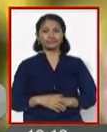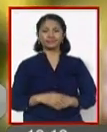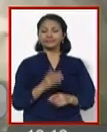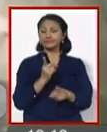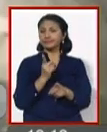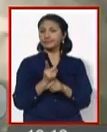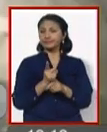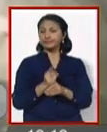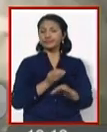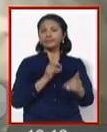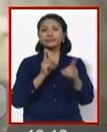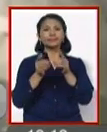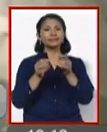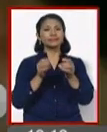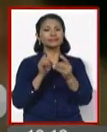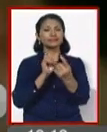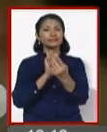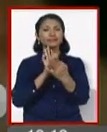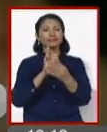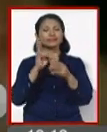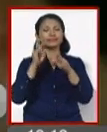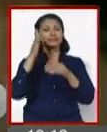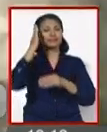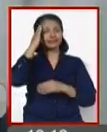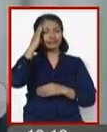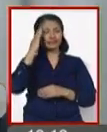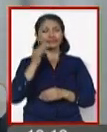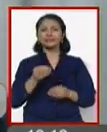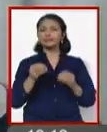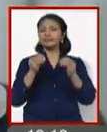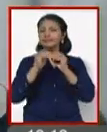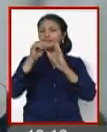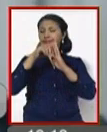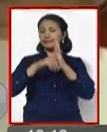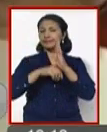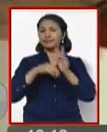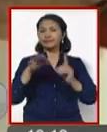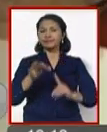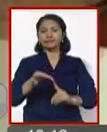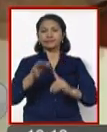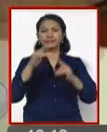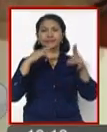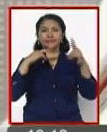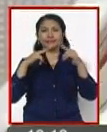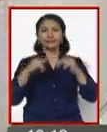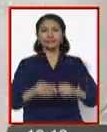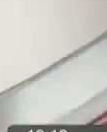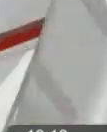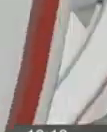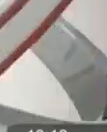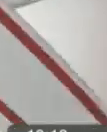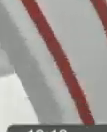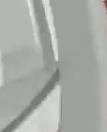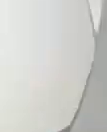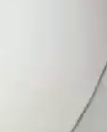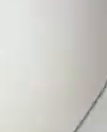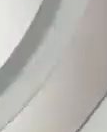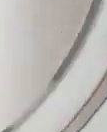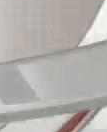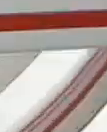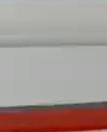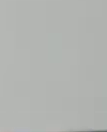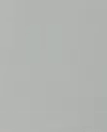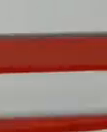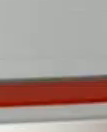así. Conversamos con un experto en el tema, quien nos brinda más detalles en nuestra nota especial. En instantes,